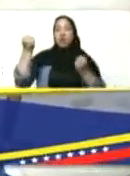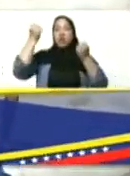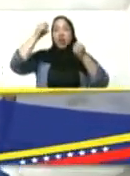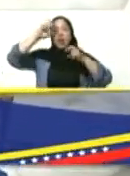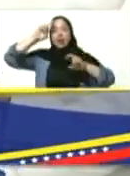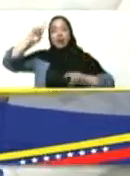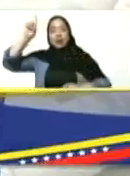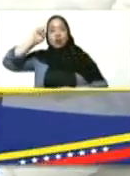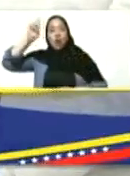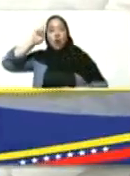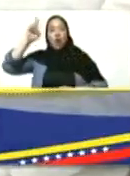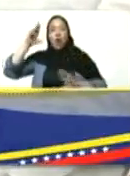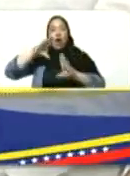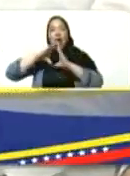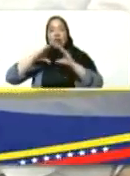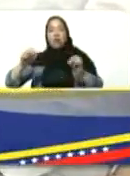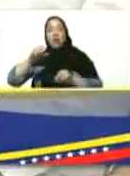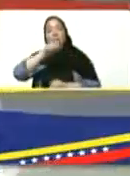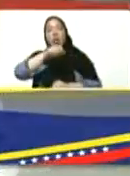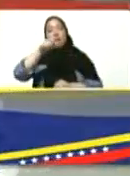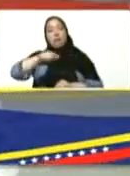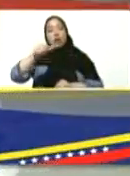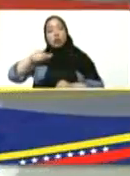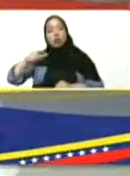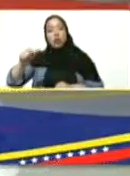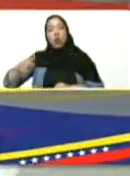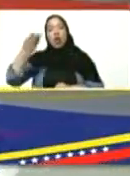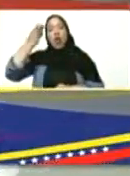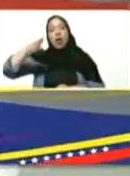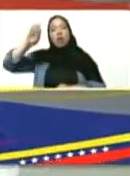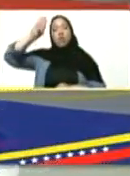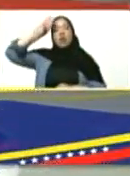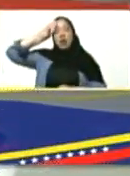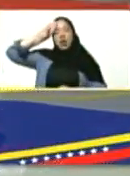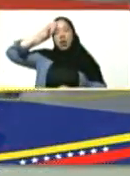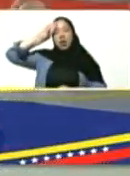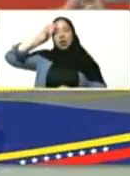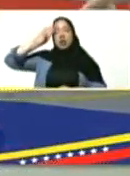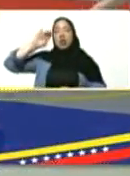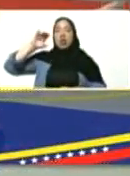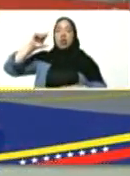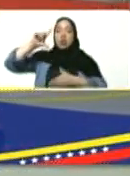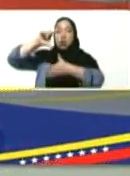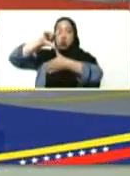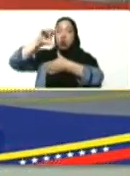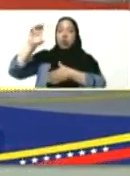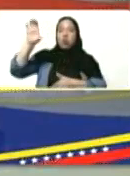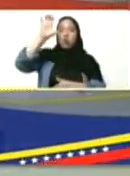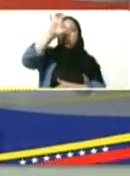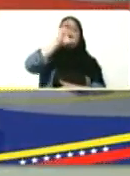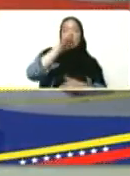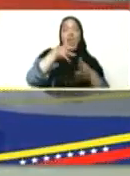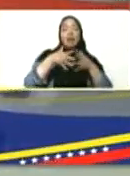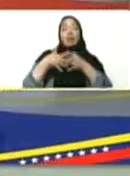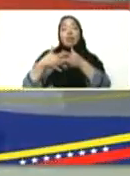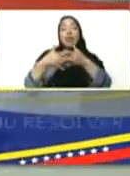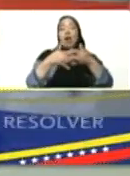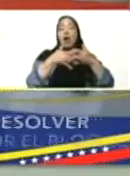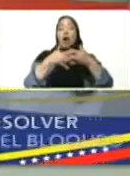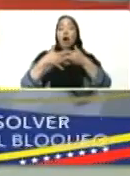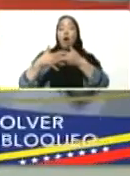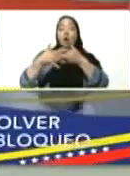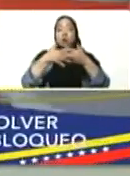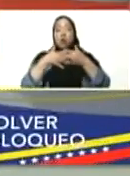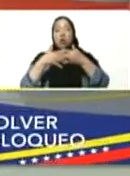razón plena, absoluta, a Cuba y a nuestros países, de que el imperio estadounidense debe